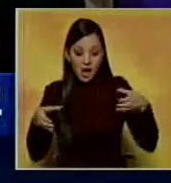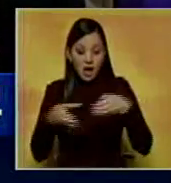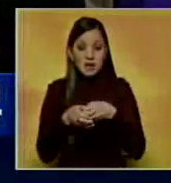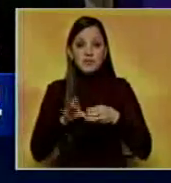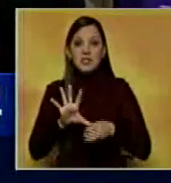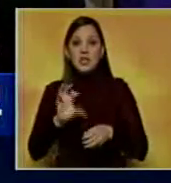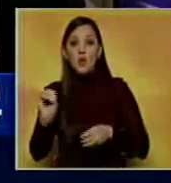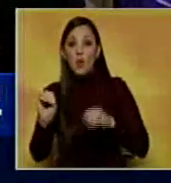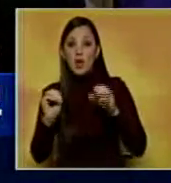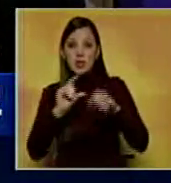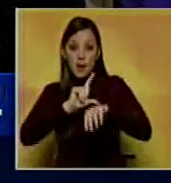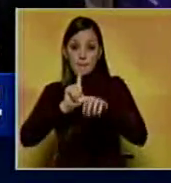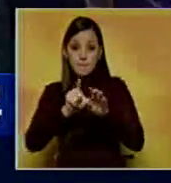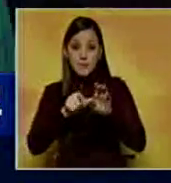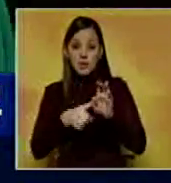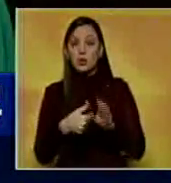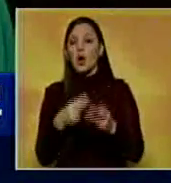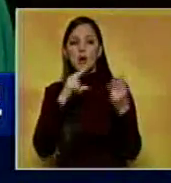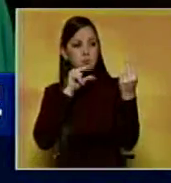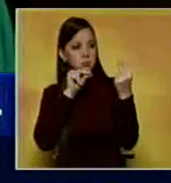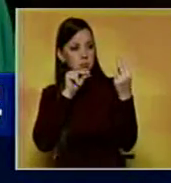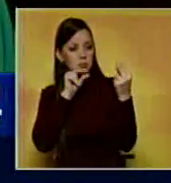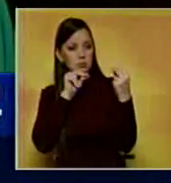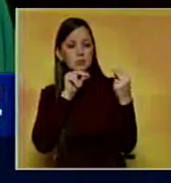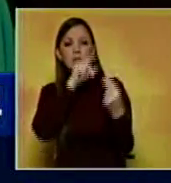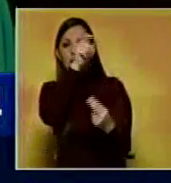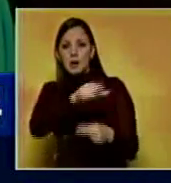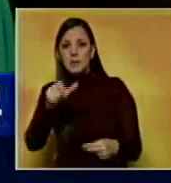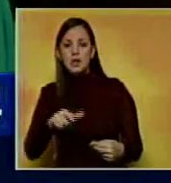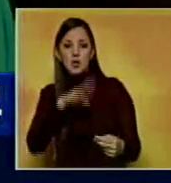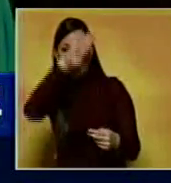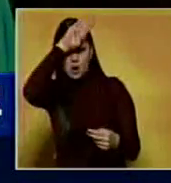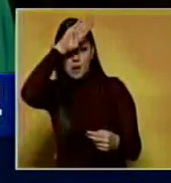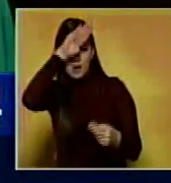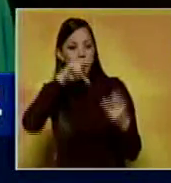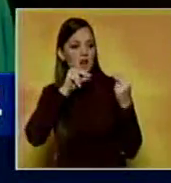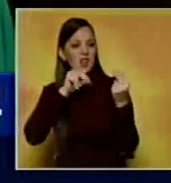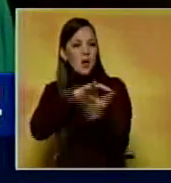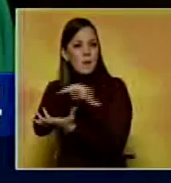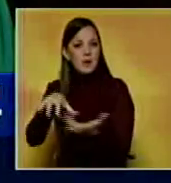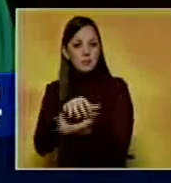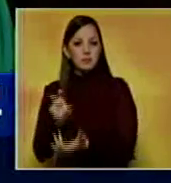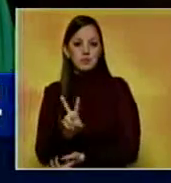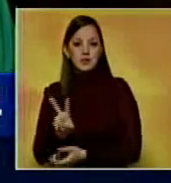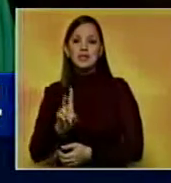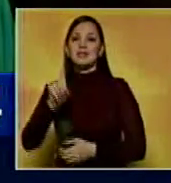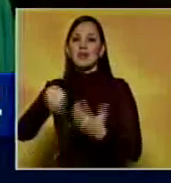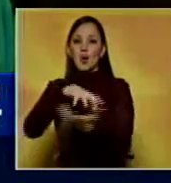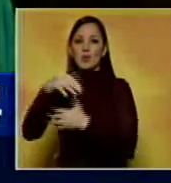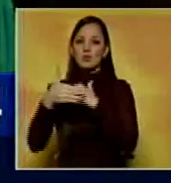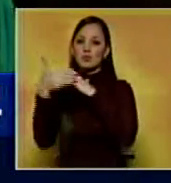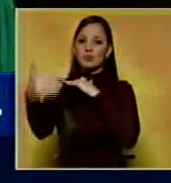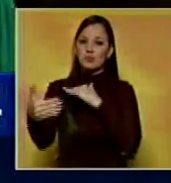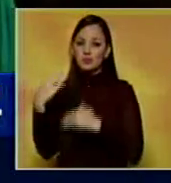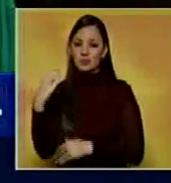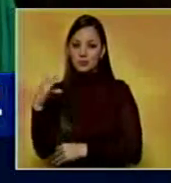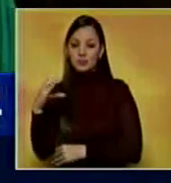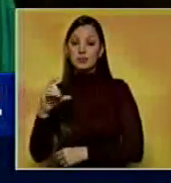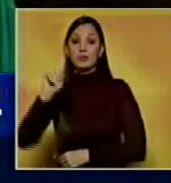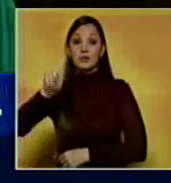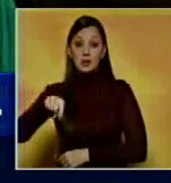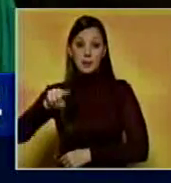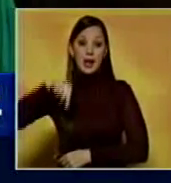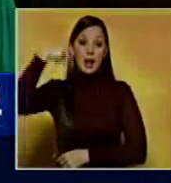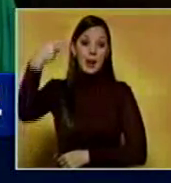conferencia episcopal venezolana conversó con el santo padre- sobre la situación país la crisis fronteriza con colombia la próxima asamblea